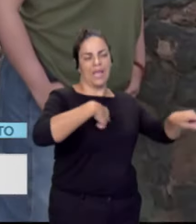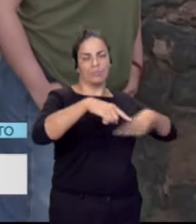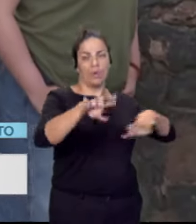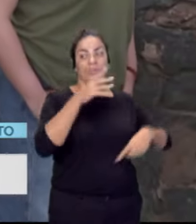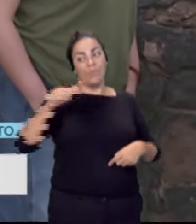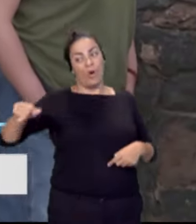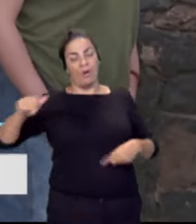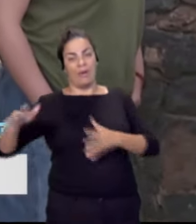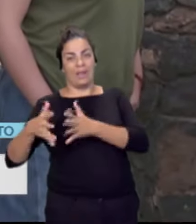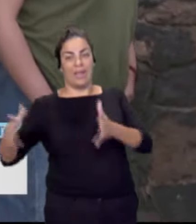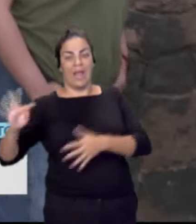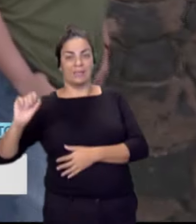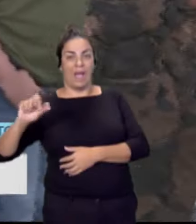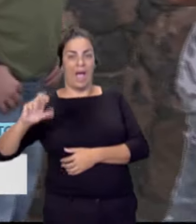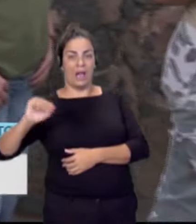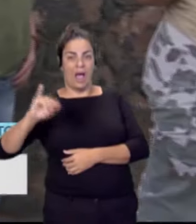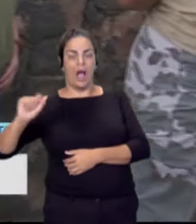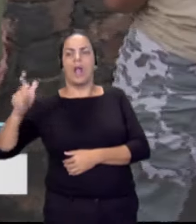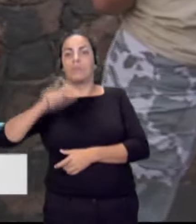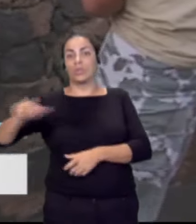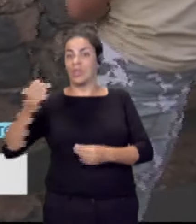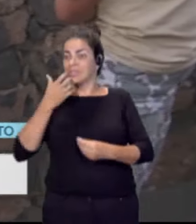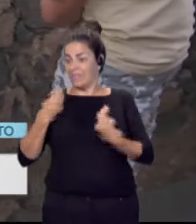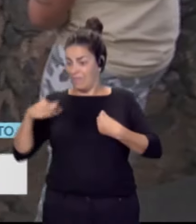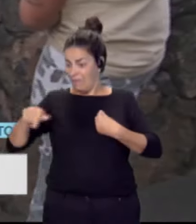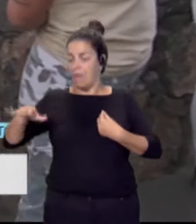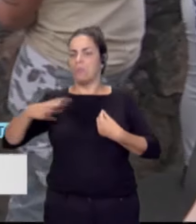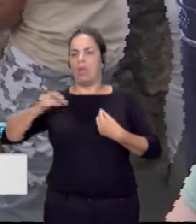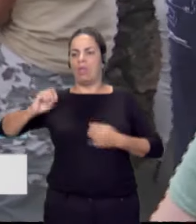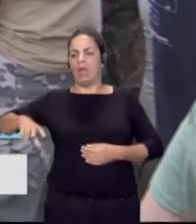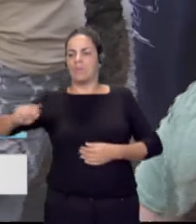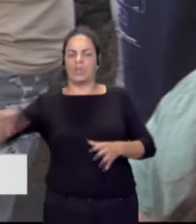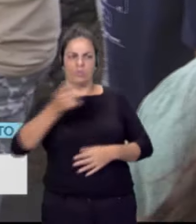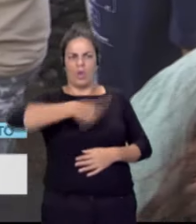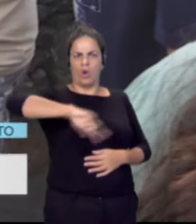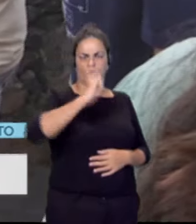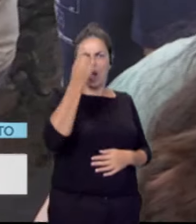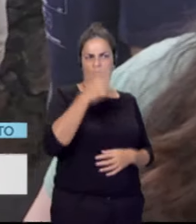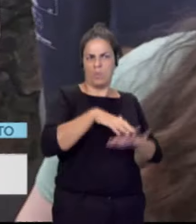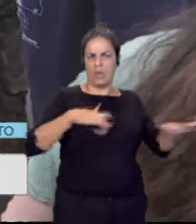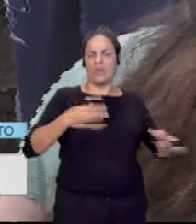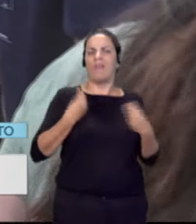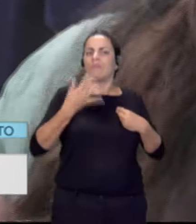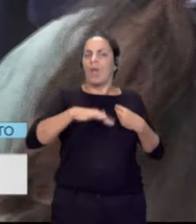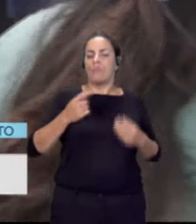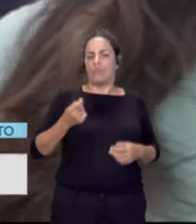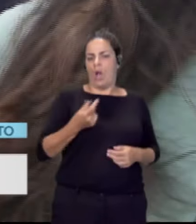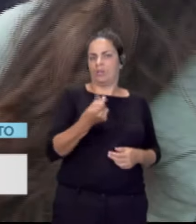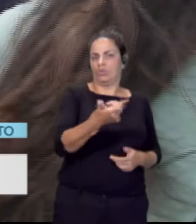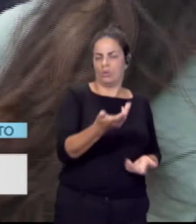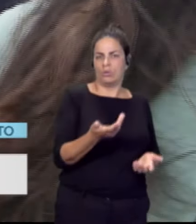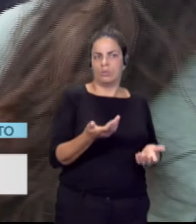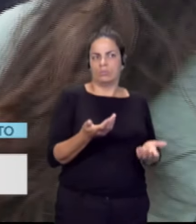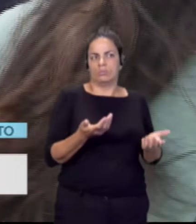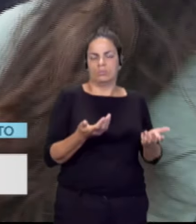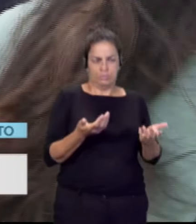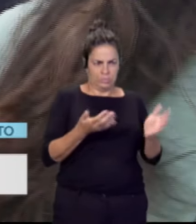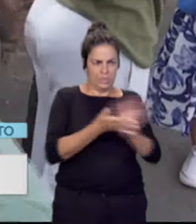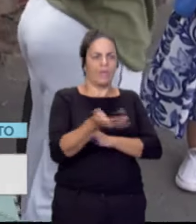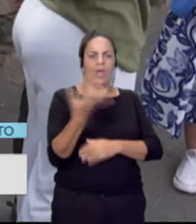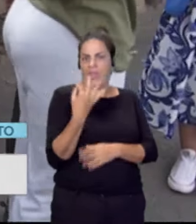la gente que vivía allí podía ir caminando, pero la mayor parte de clase vive en Puerto del Rosario, por lo que tiene que igualmente coger un transporte. Y aún